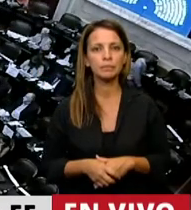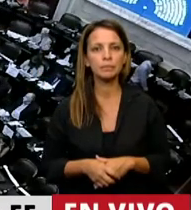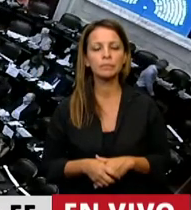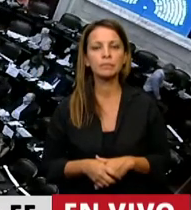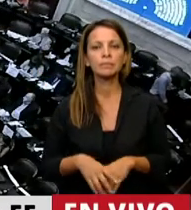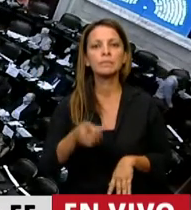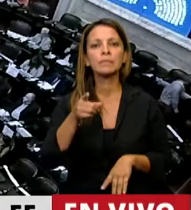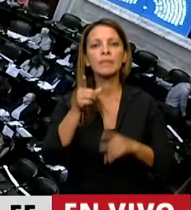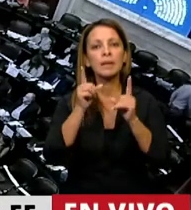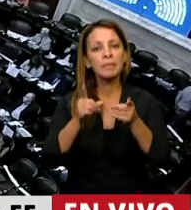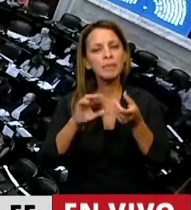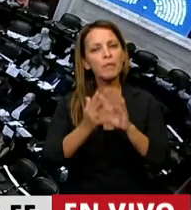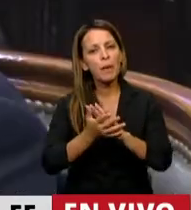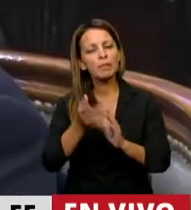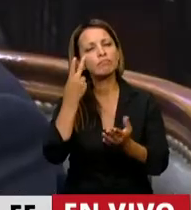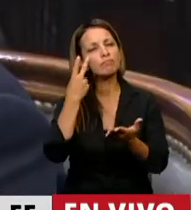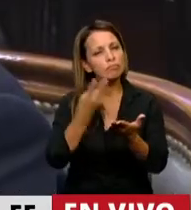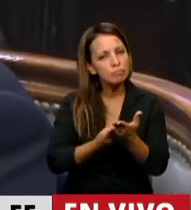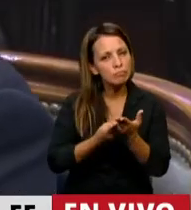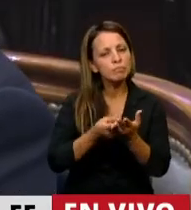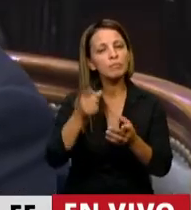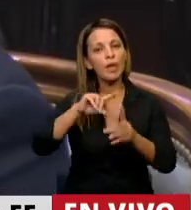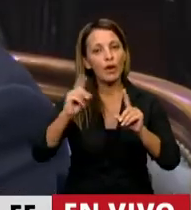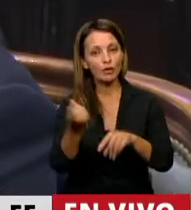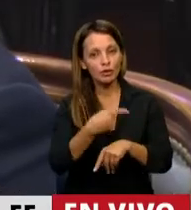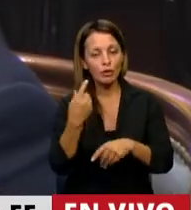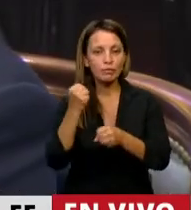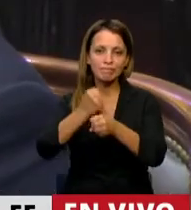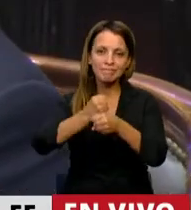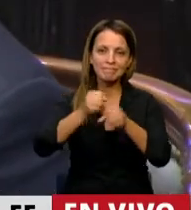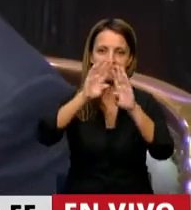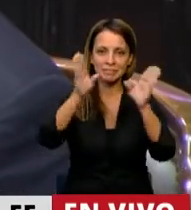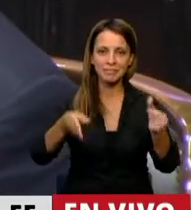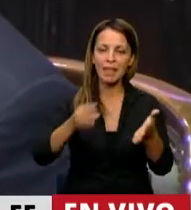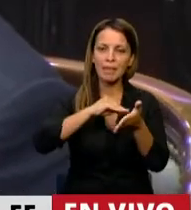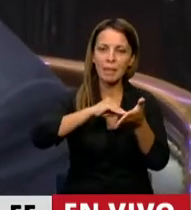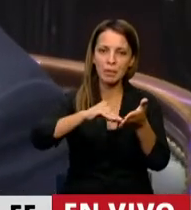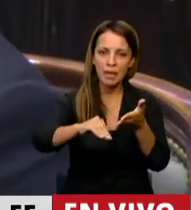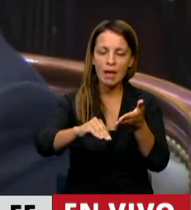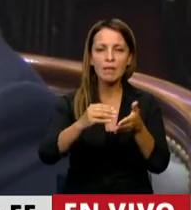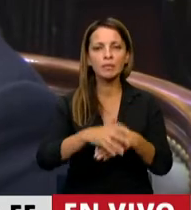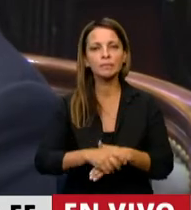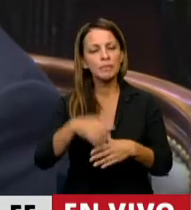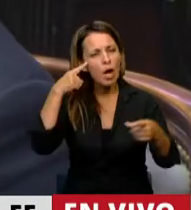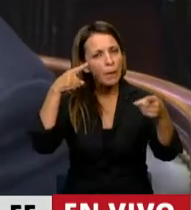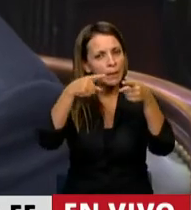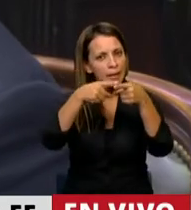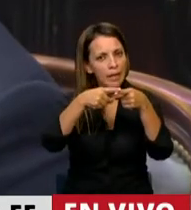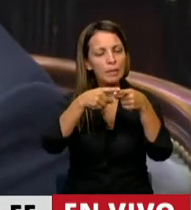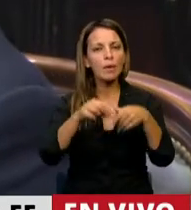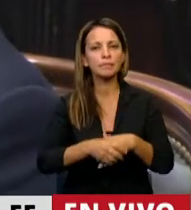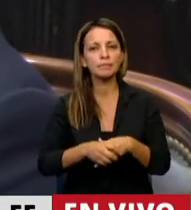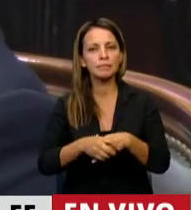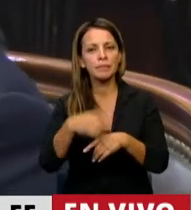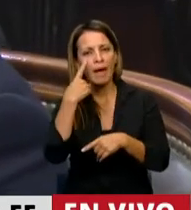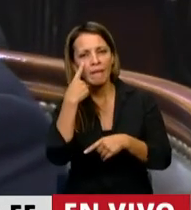Y en esa línea de reconocer lo que hicimos como Cámara de Diputados de tratar de cumplir el objetivo, lograr debatir